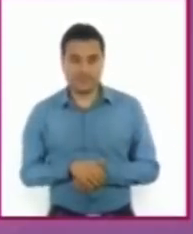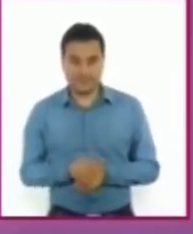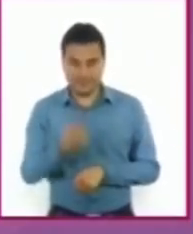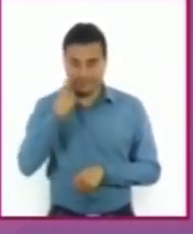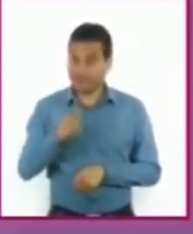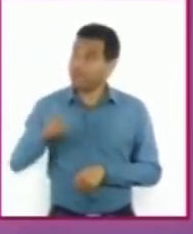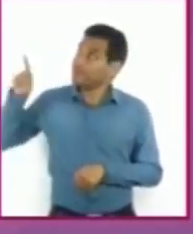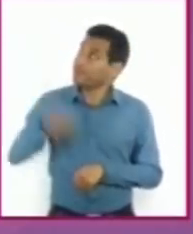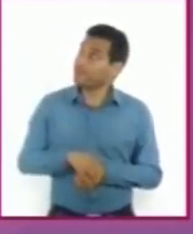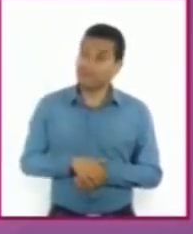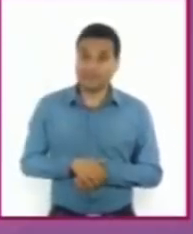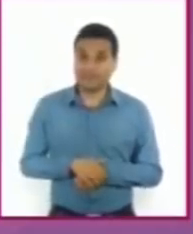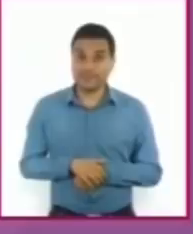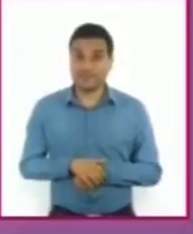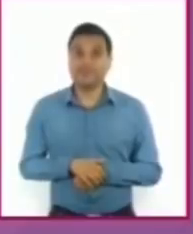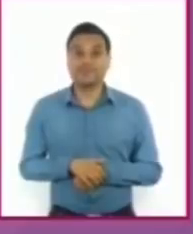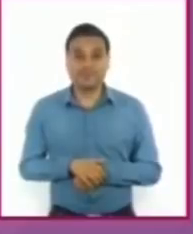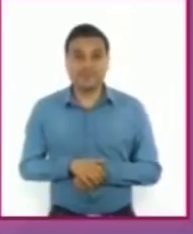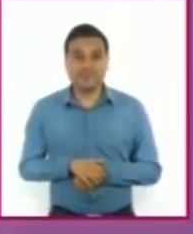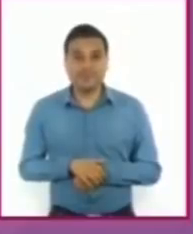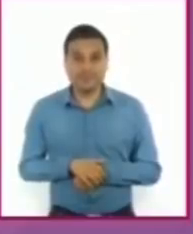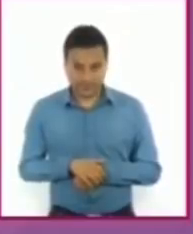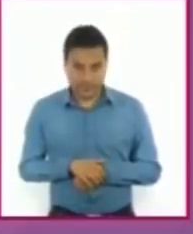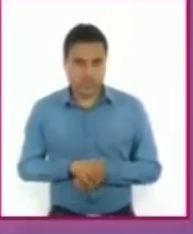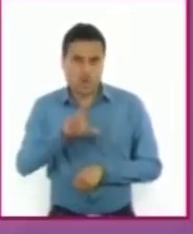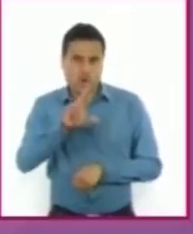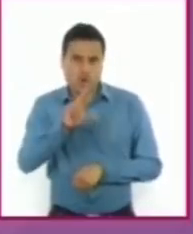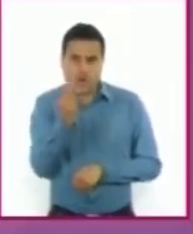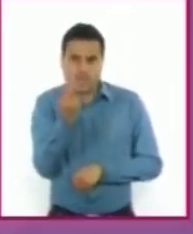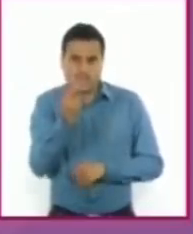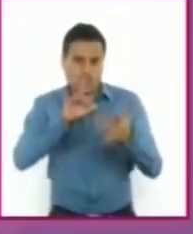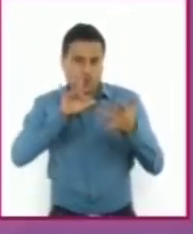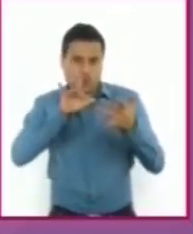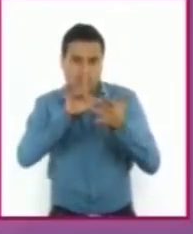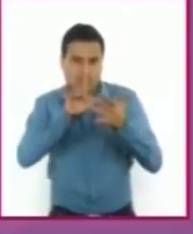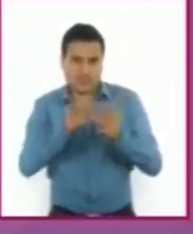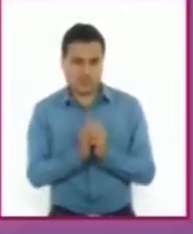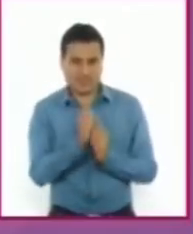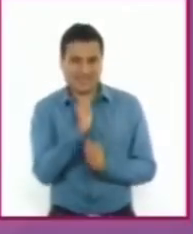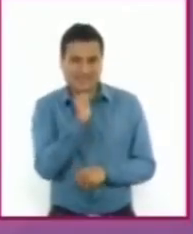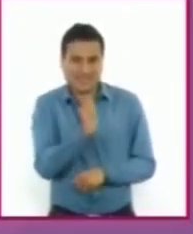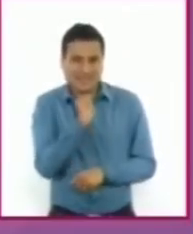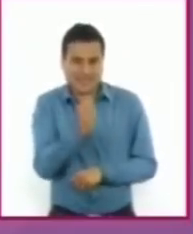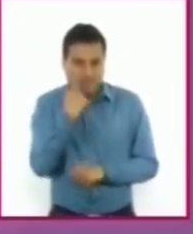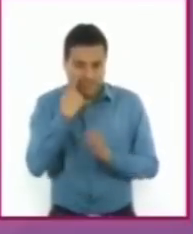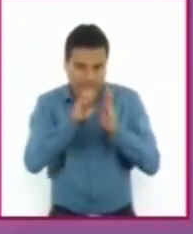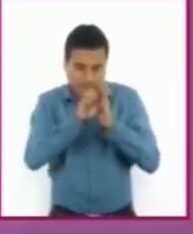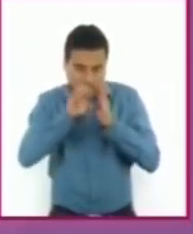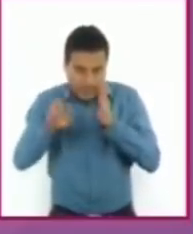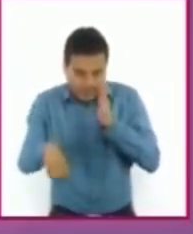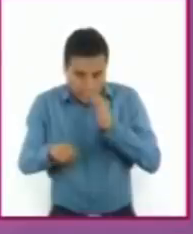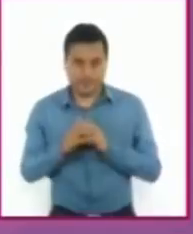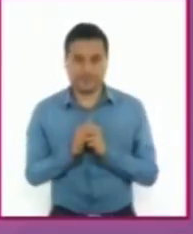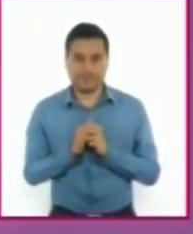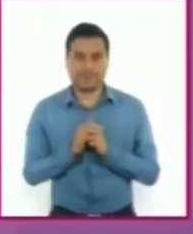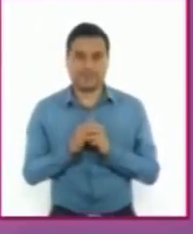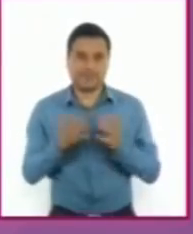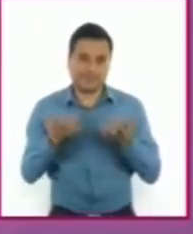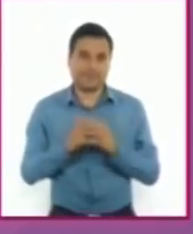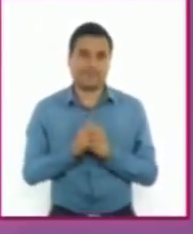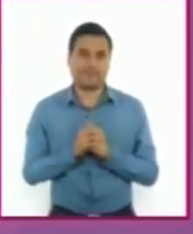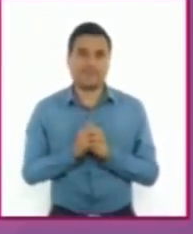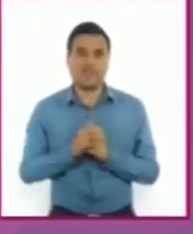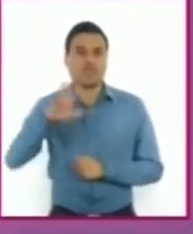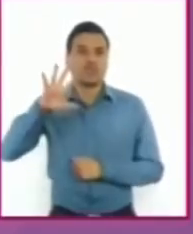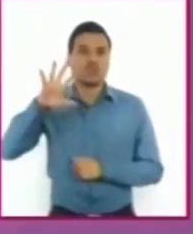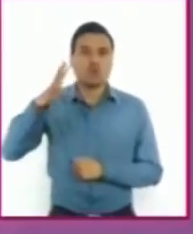Interacciones a distancia. Los cuerpos no necesitan estar en contacto físico. Por ejemplo, las fuerzas de atracción entre